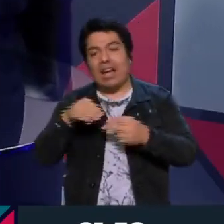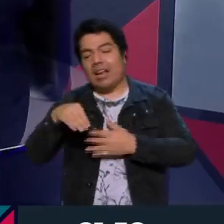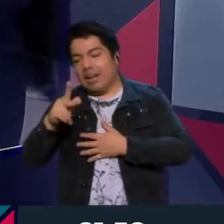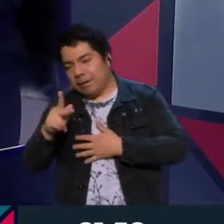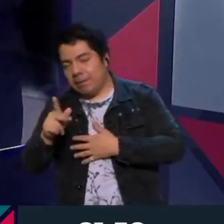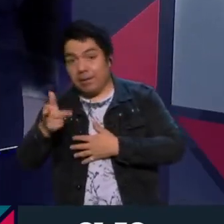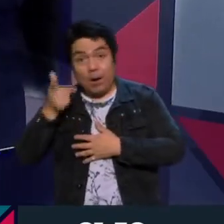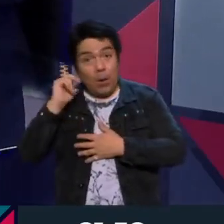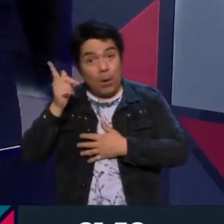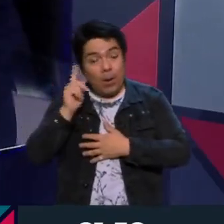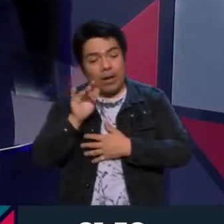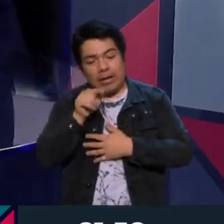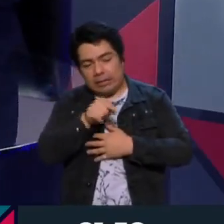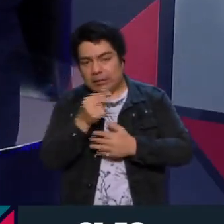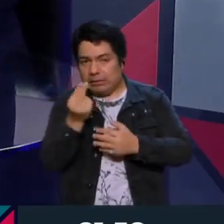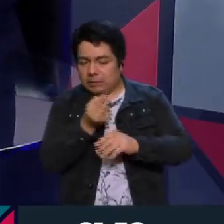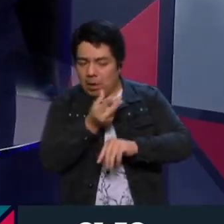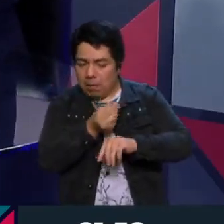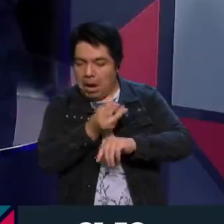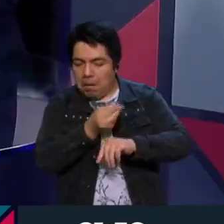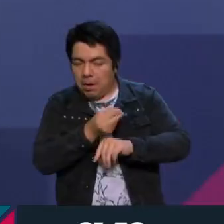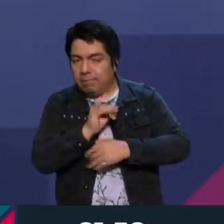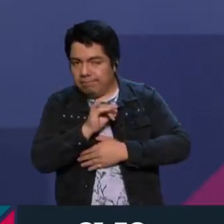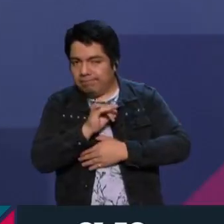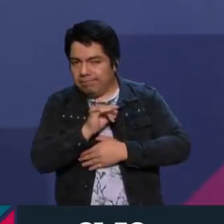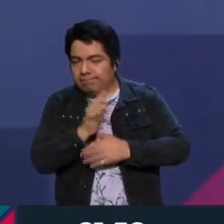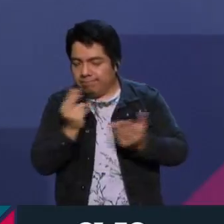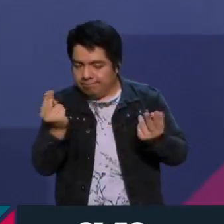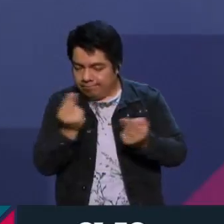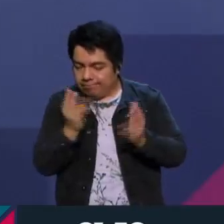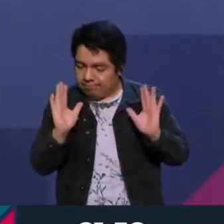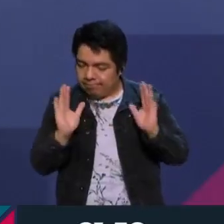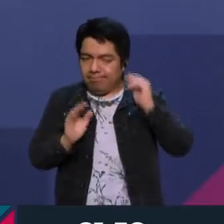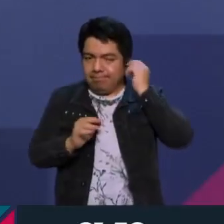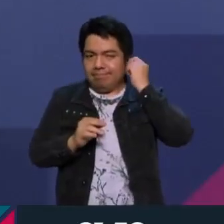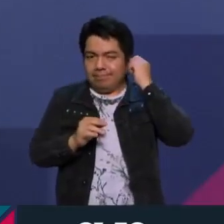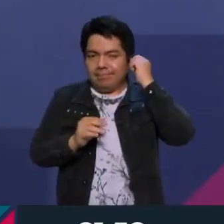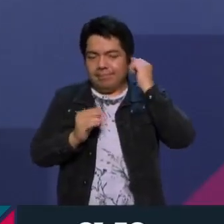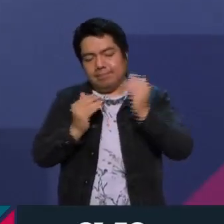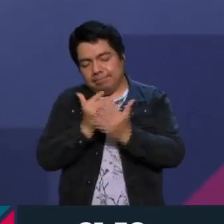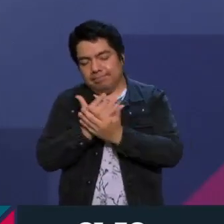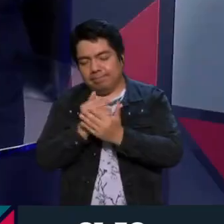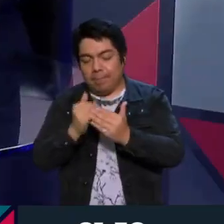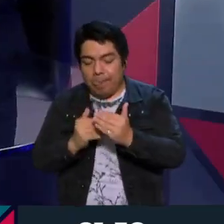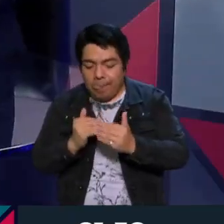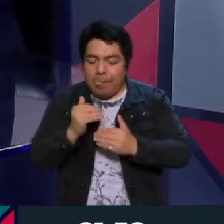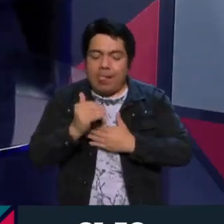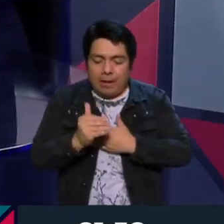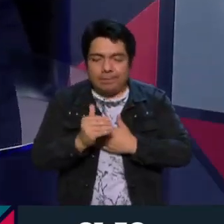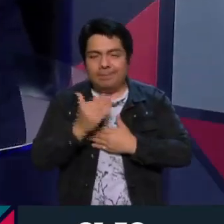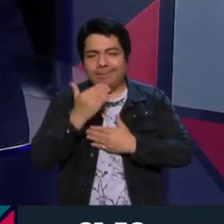también me parece que hay mucho que hacer, y aquí estaremos para comentarlo. Sin eso no hay reforma en ese sentido, ¿no? Pero pues hay que dar un primer paso. Aquí estaremos para comentarlo, doctora. Nos vemos por